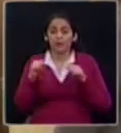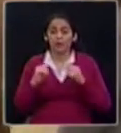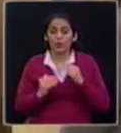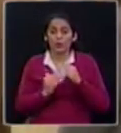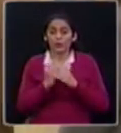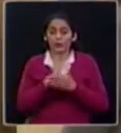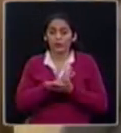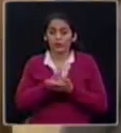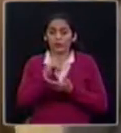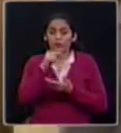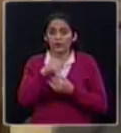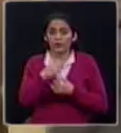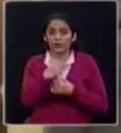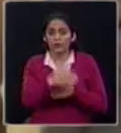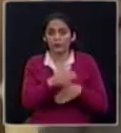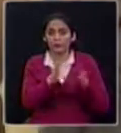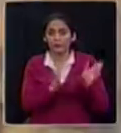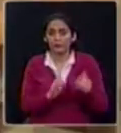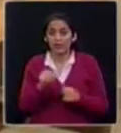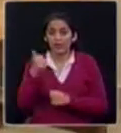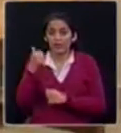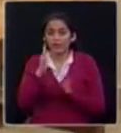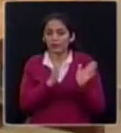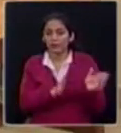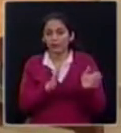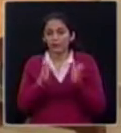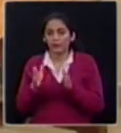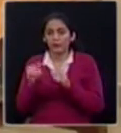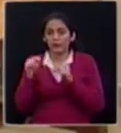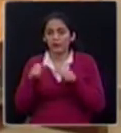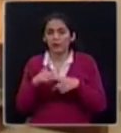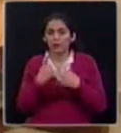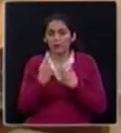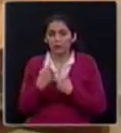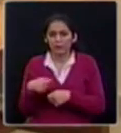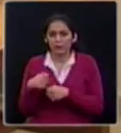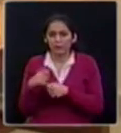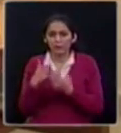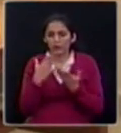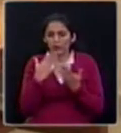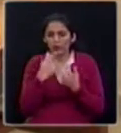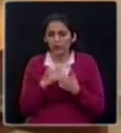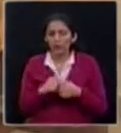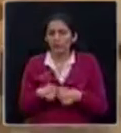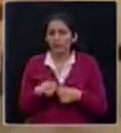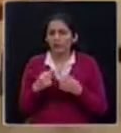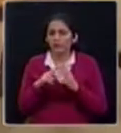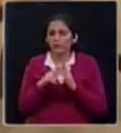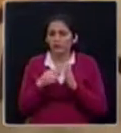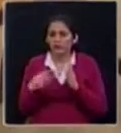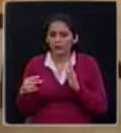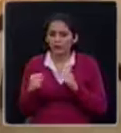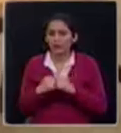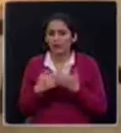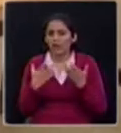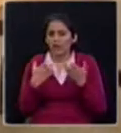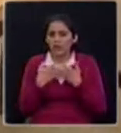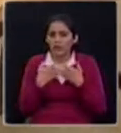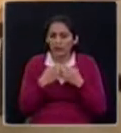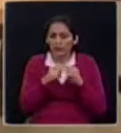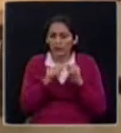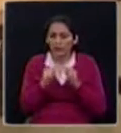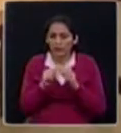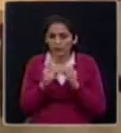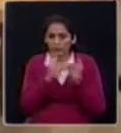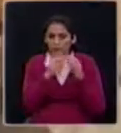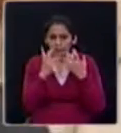se adecuaron 10 talleres para que los alumnos se capaciten en electrónica de consumo, instalación de equipos y máquinas eléctricas,